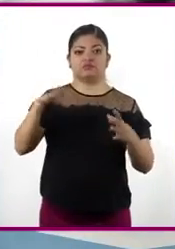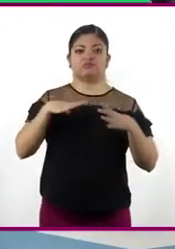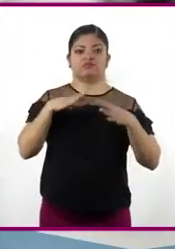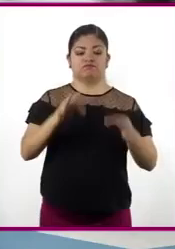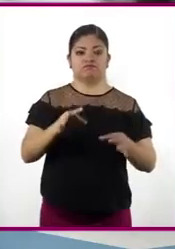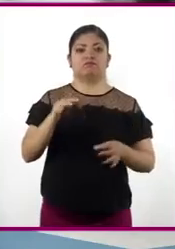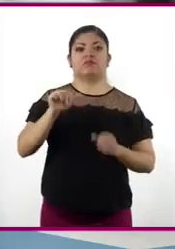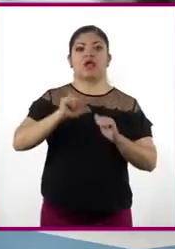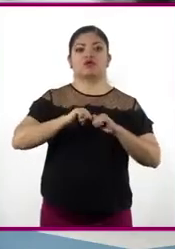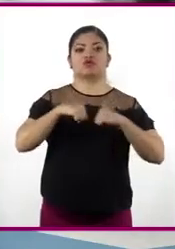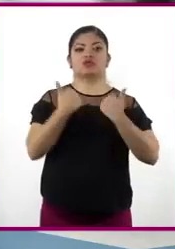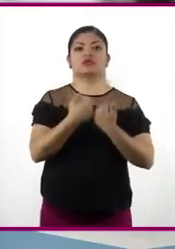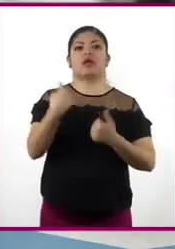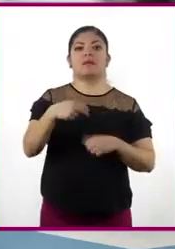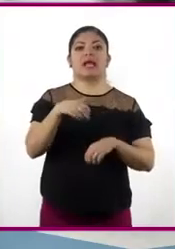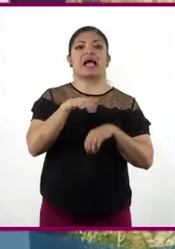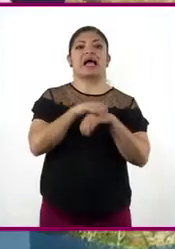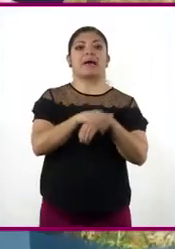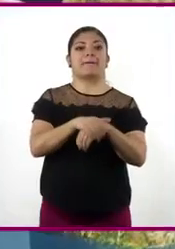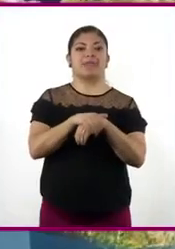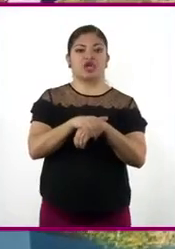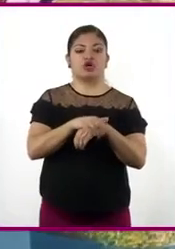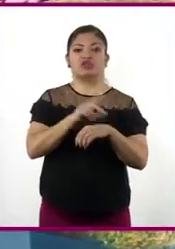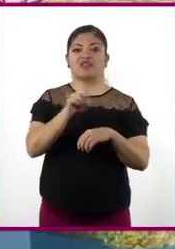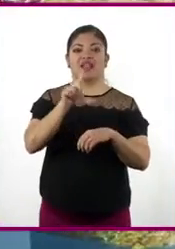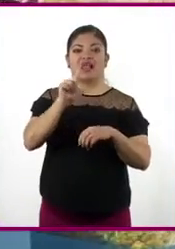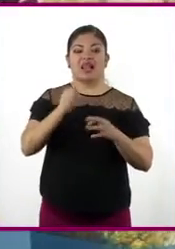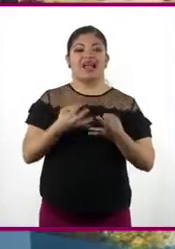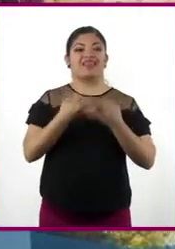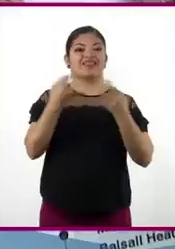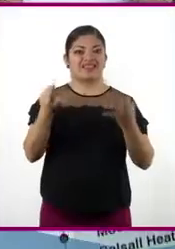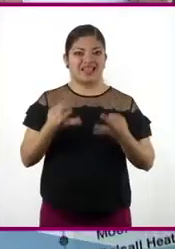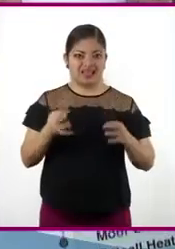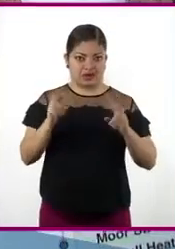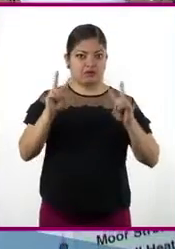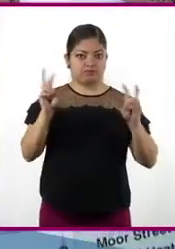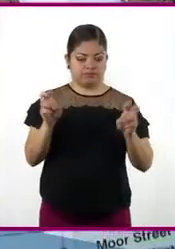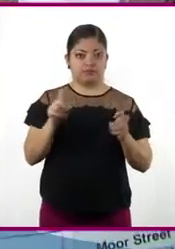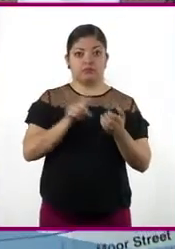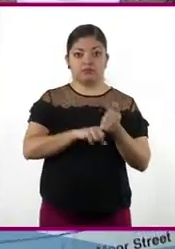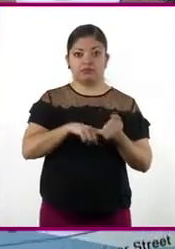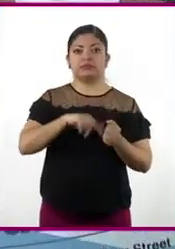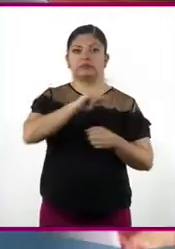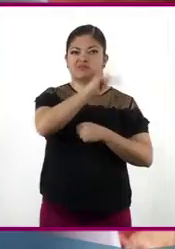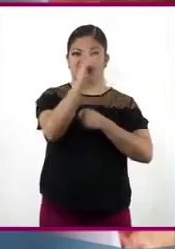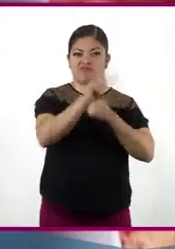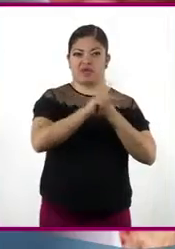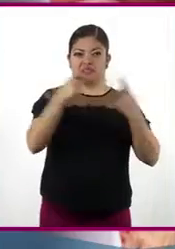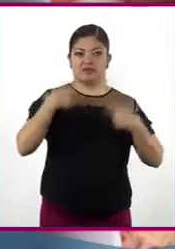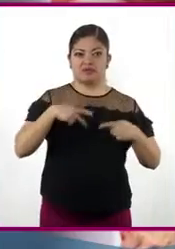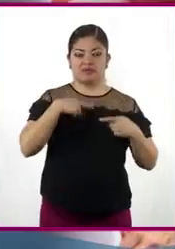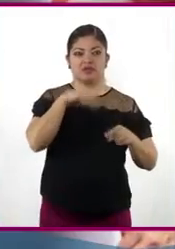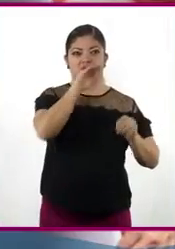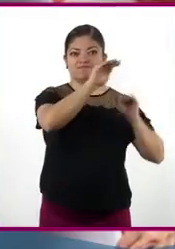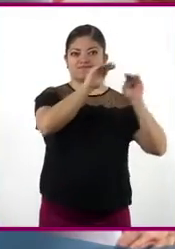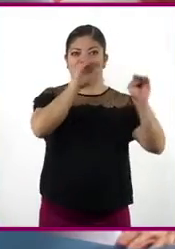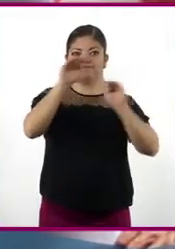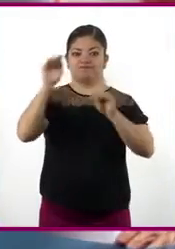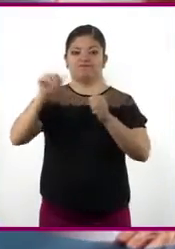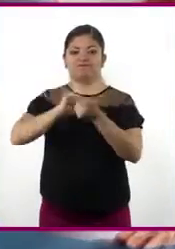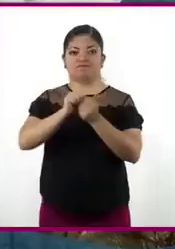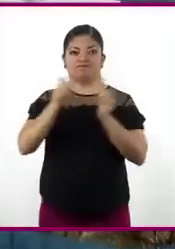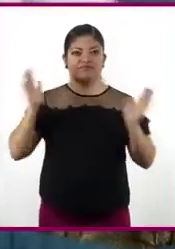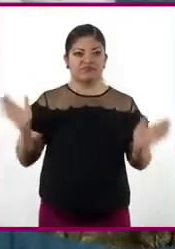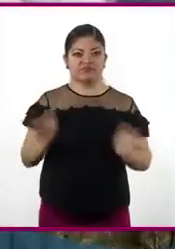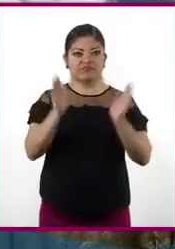no gubernamental Amigos de la Tierra, con el propósito de reunir a personas de diferentes países para impulsar campañas